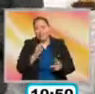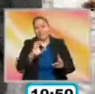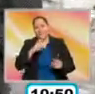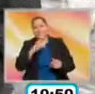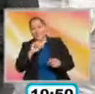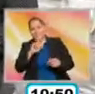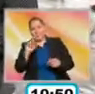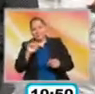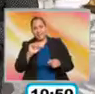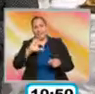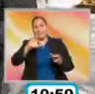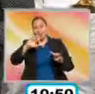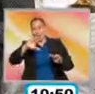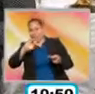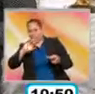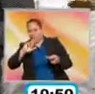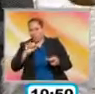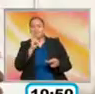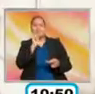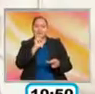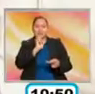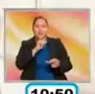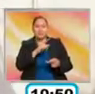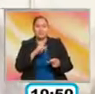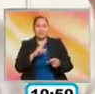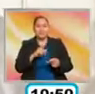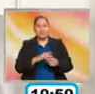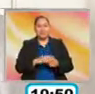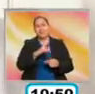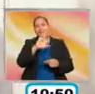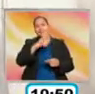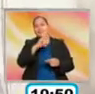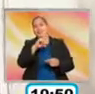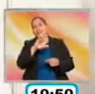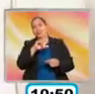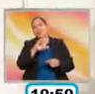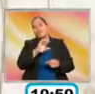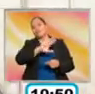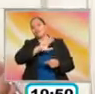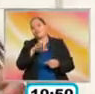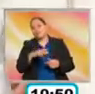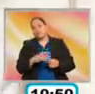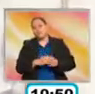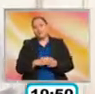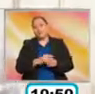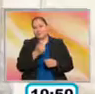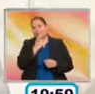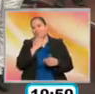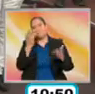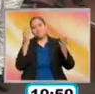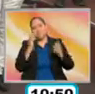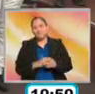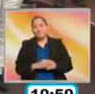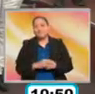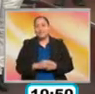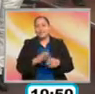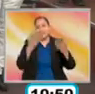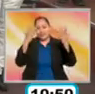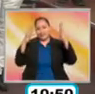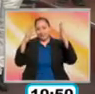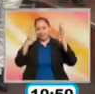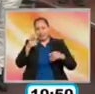y de camorra aquí... Me acaba de hablar Chelelo, dijo. Me acaba de hablar Chelelo, ya se va muerto Chelelo. Oh, que la canción. Bueno, Toño. el aplauso para Germán